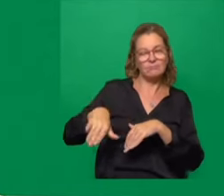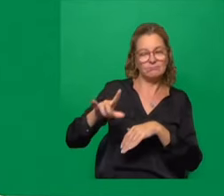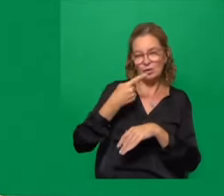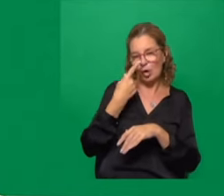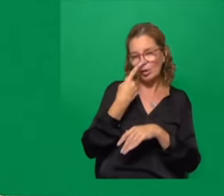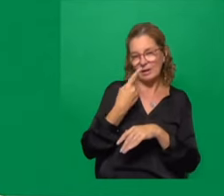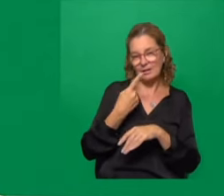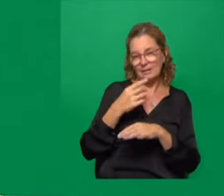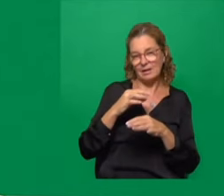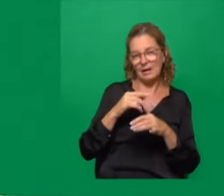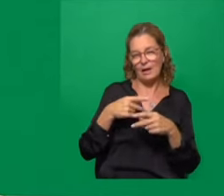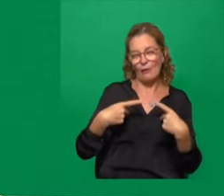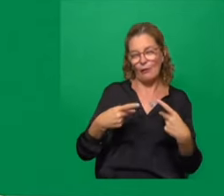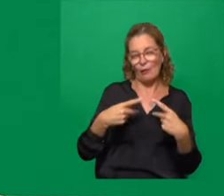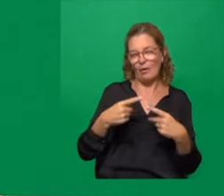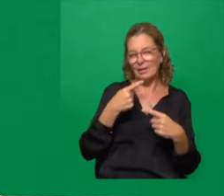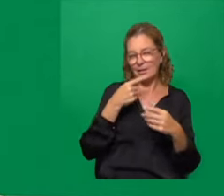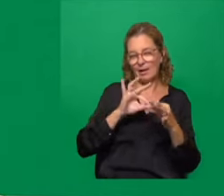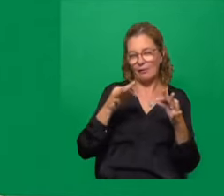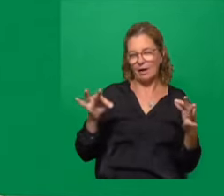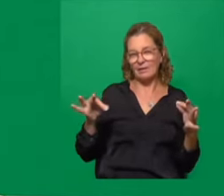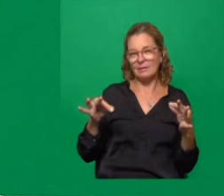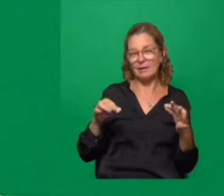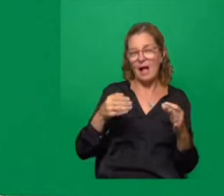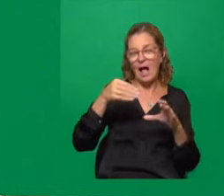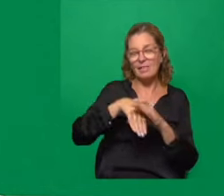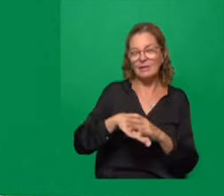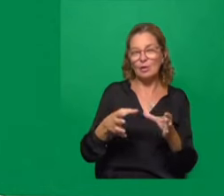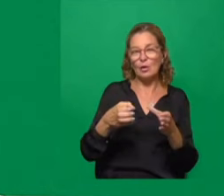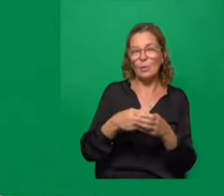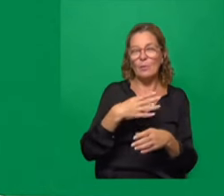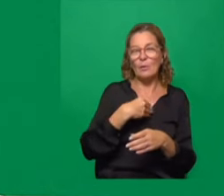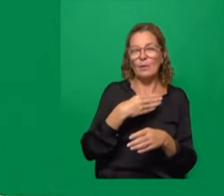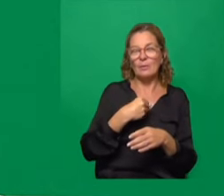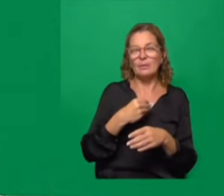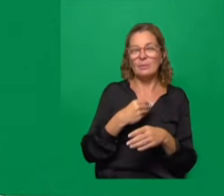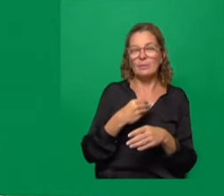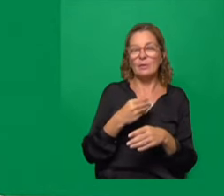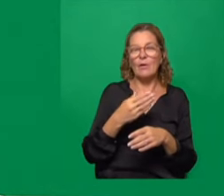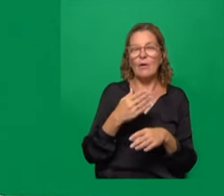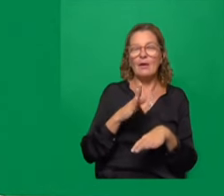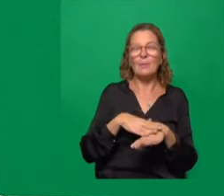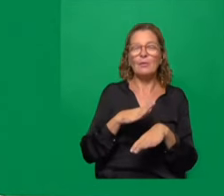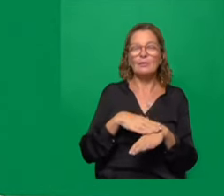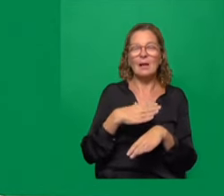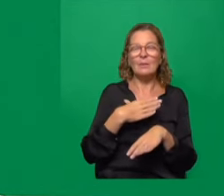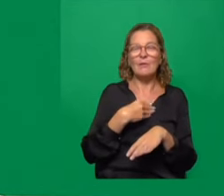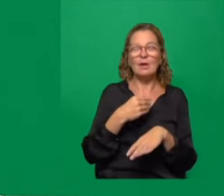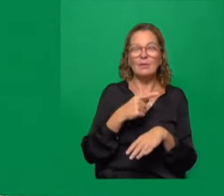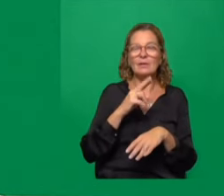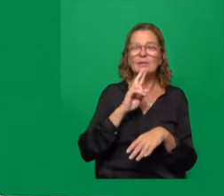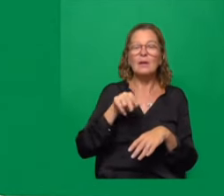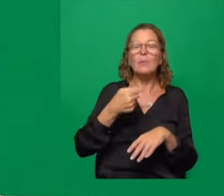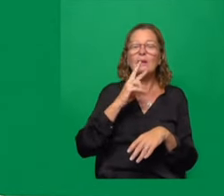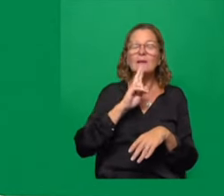esa frase de origen futbolístico, y también aseguró que la interna del Partido Nacional le compete a las y los nacionalistas. Continuando con su